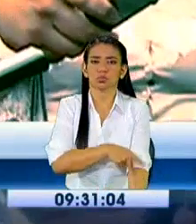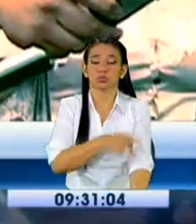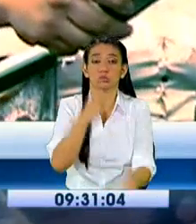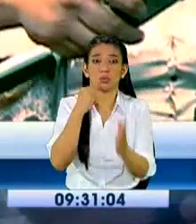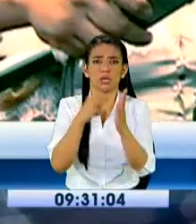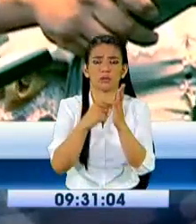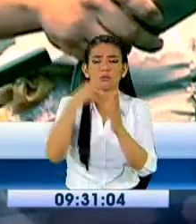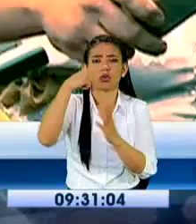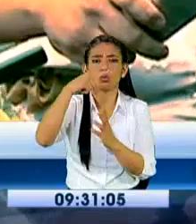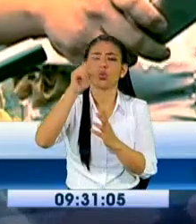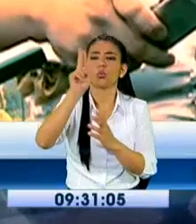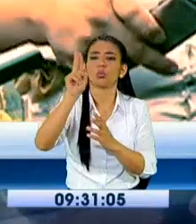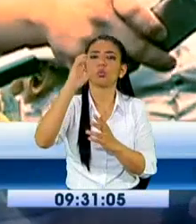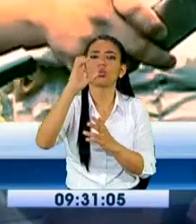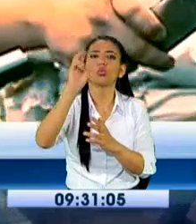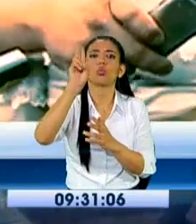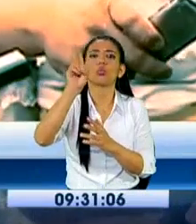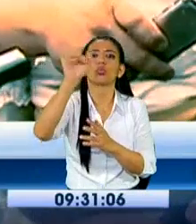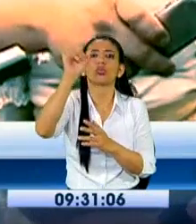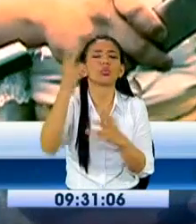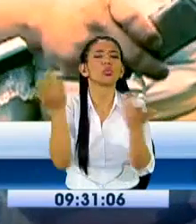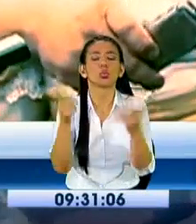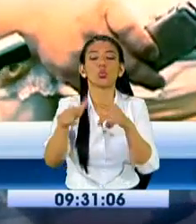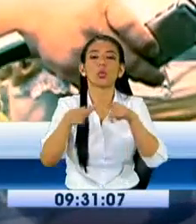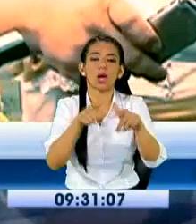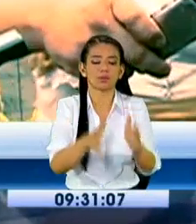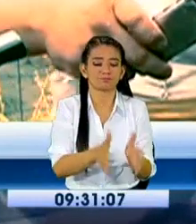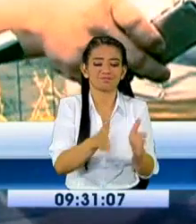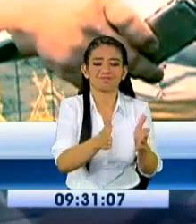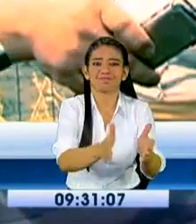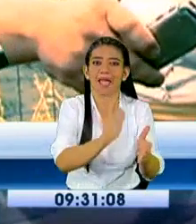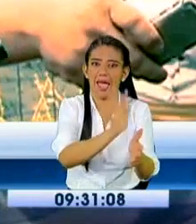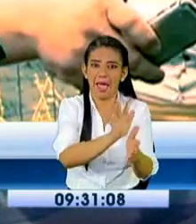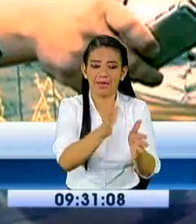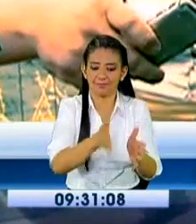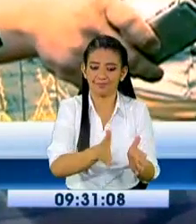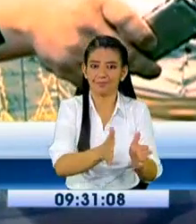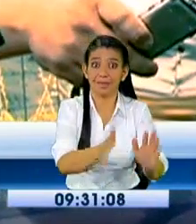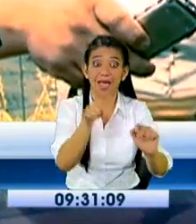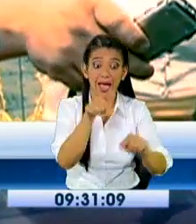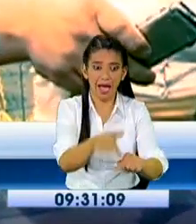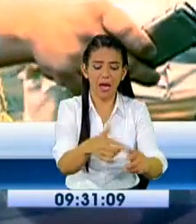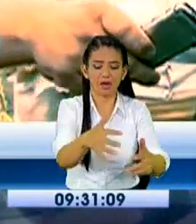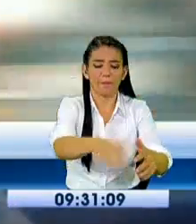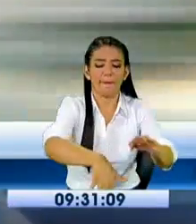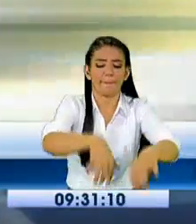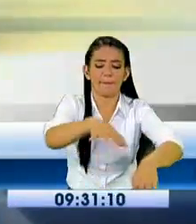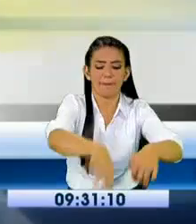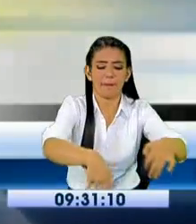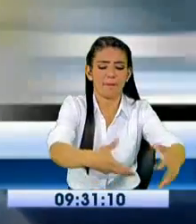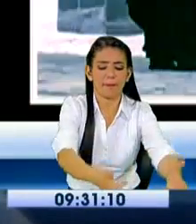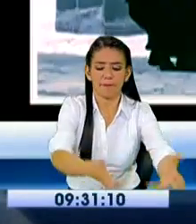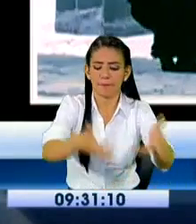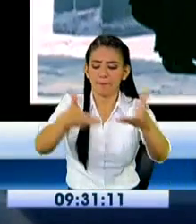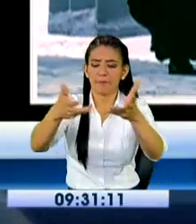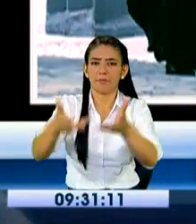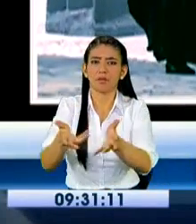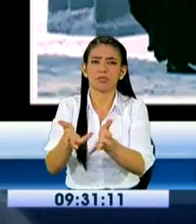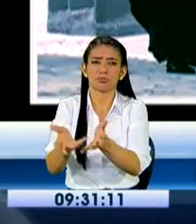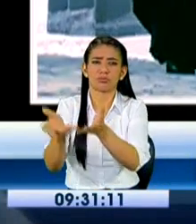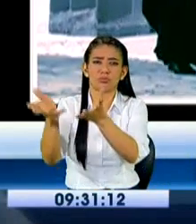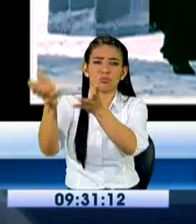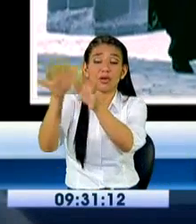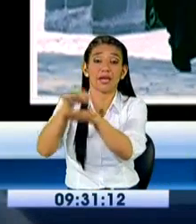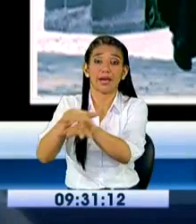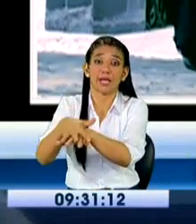los pocuyos o lugares donde estaban enterrados los difuntos. Ahí se los desenterraba, se los sacaba, se los llevaba a los ríos, se